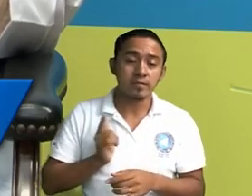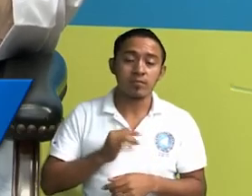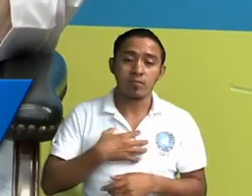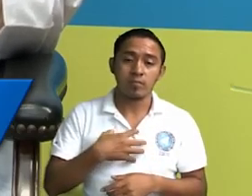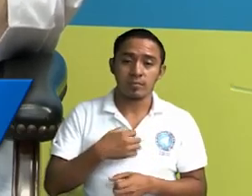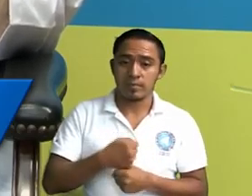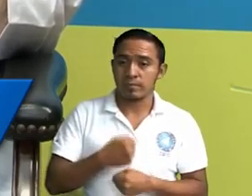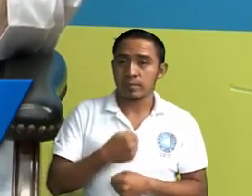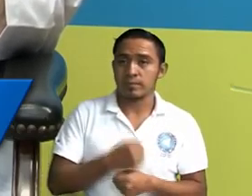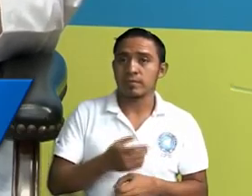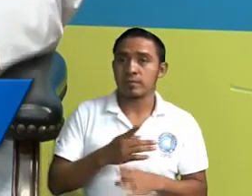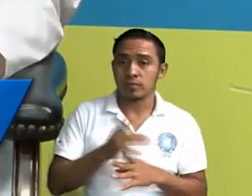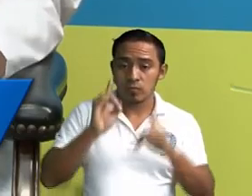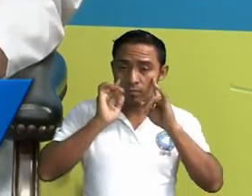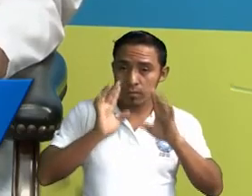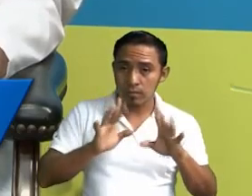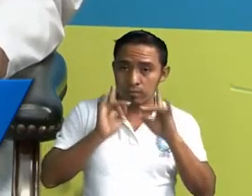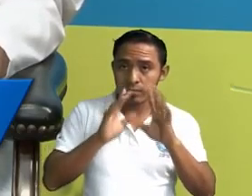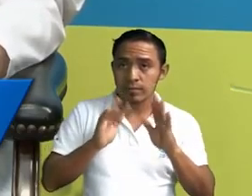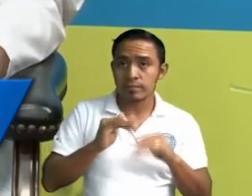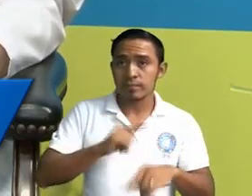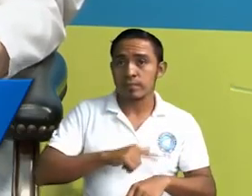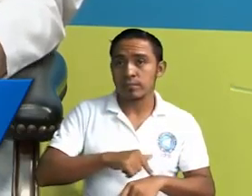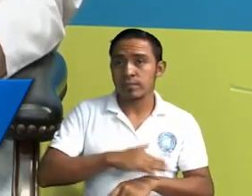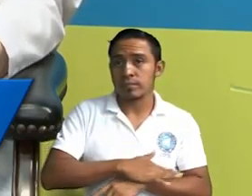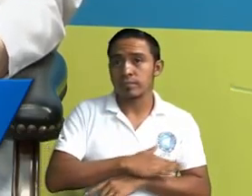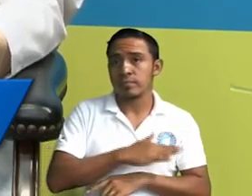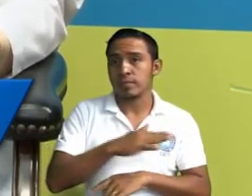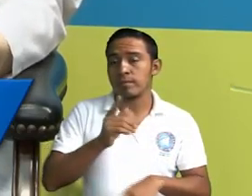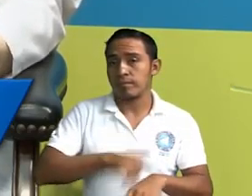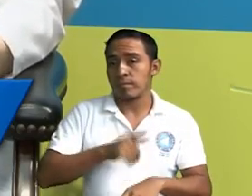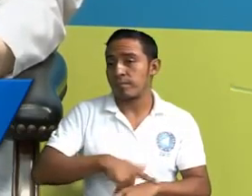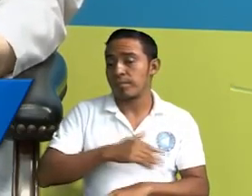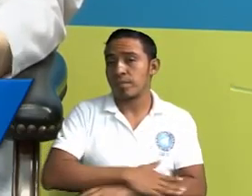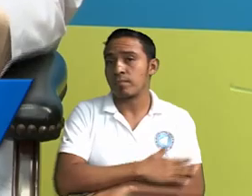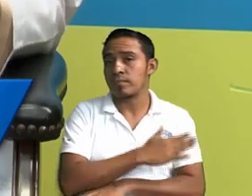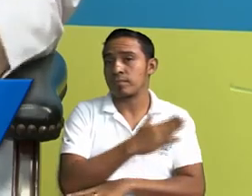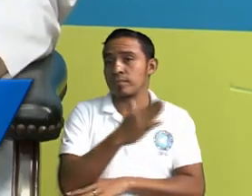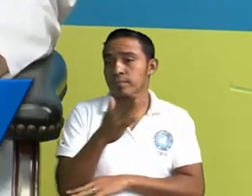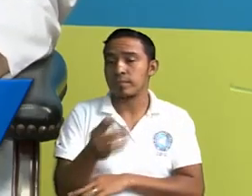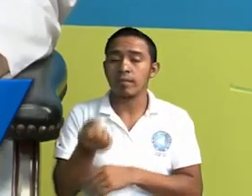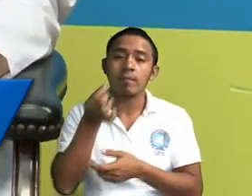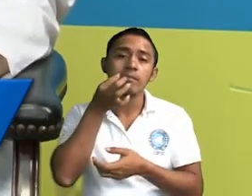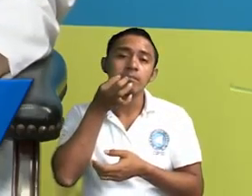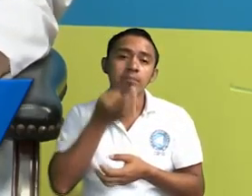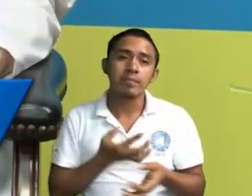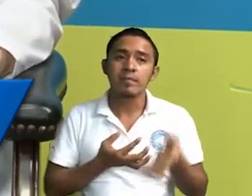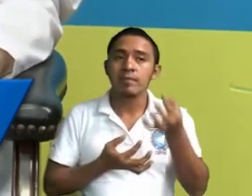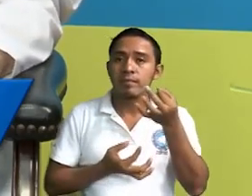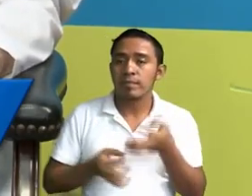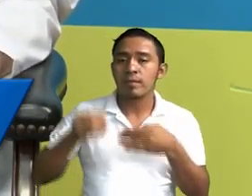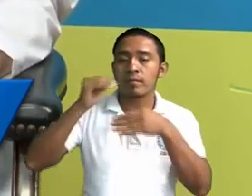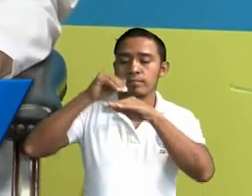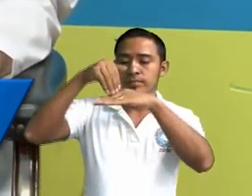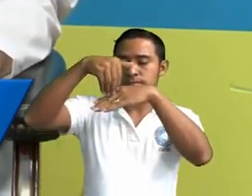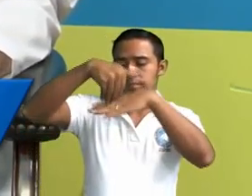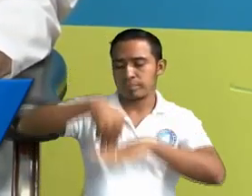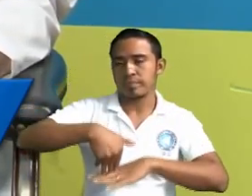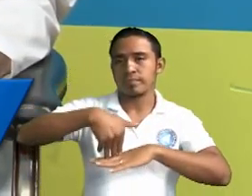y preservarlo y conservarlo hasta que ellos tienen su periodo en el que se van a caer no sólo tienen un